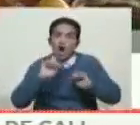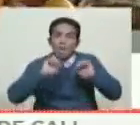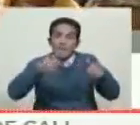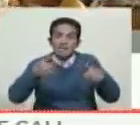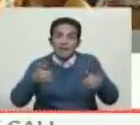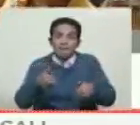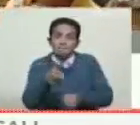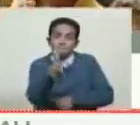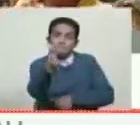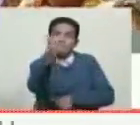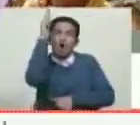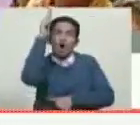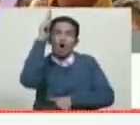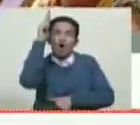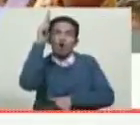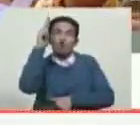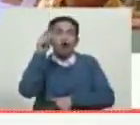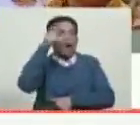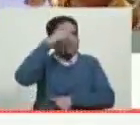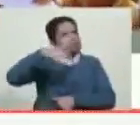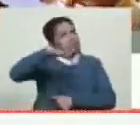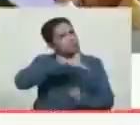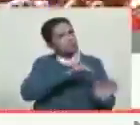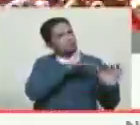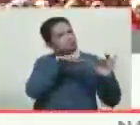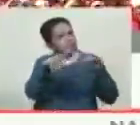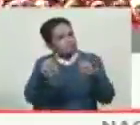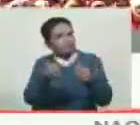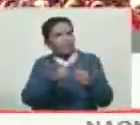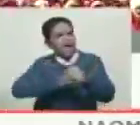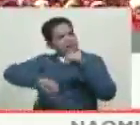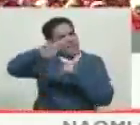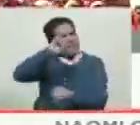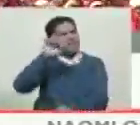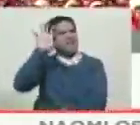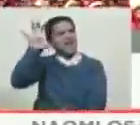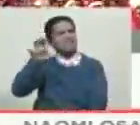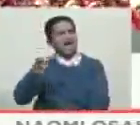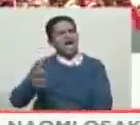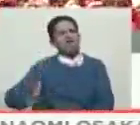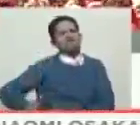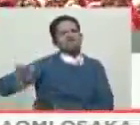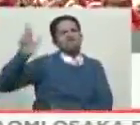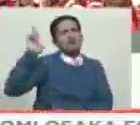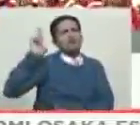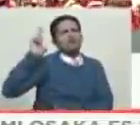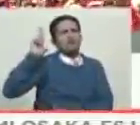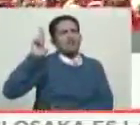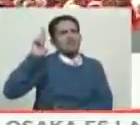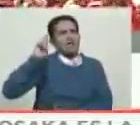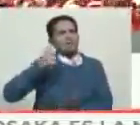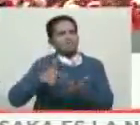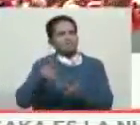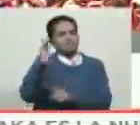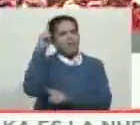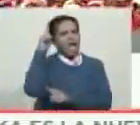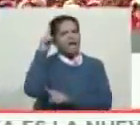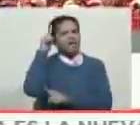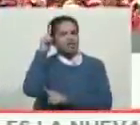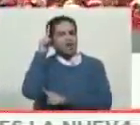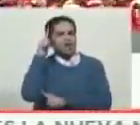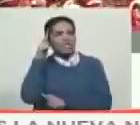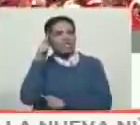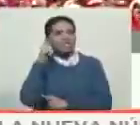es cuando el pueblo saldrá a la calle, rodilla en tierra, fusil al hombro, bayoneta calada, con